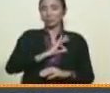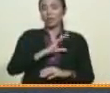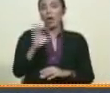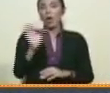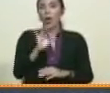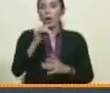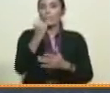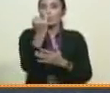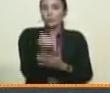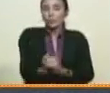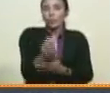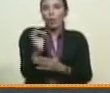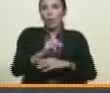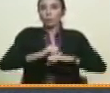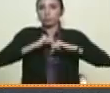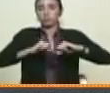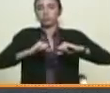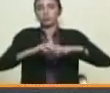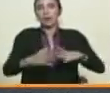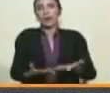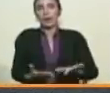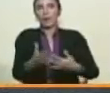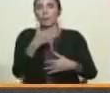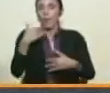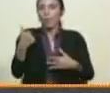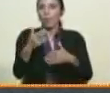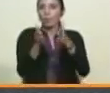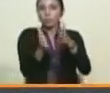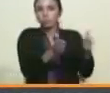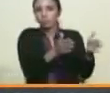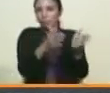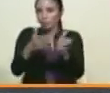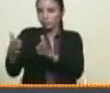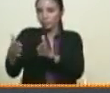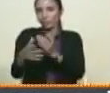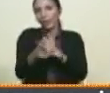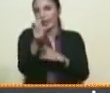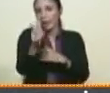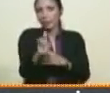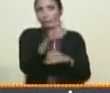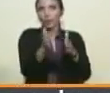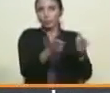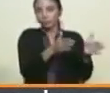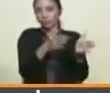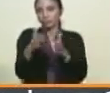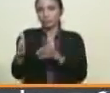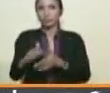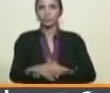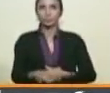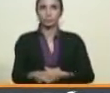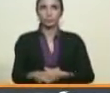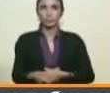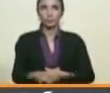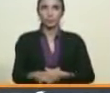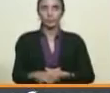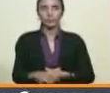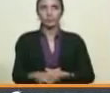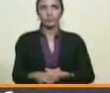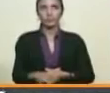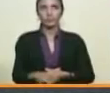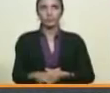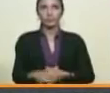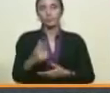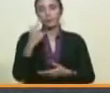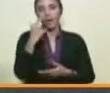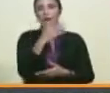peso entonces que es conveniente más bien separarlos correctos pero en misma área de neonatología voy a hacer un área de terapia intensiva y